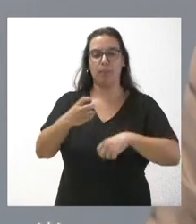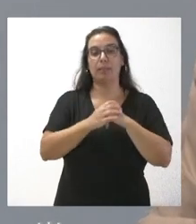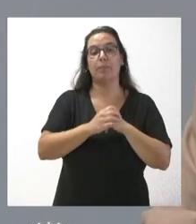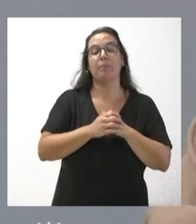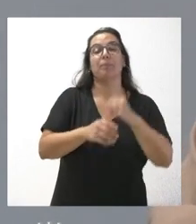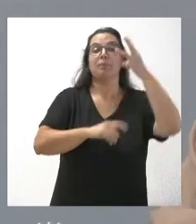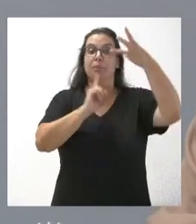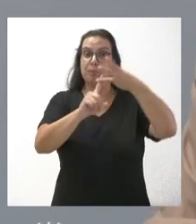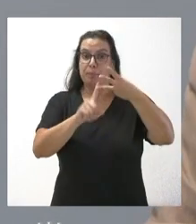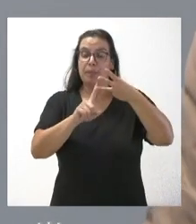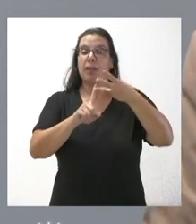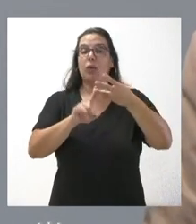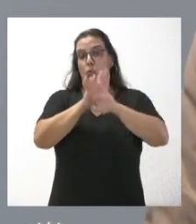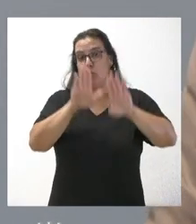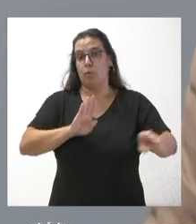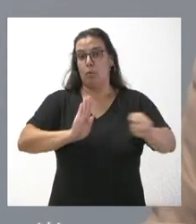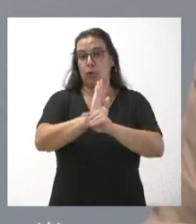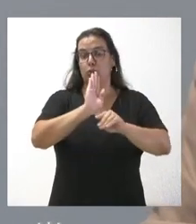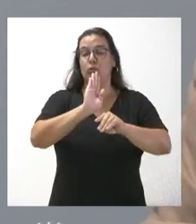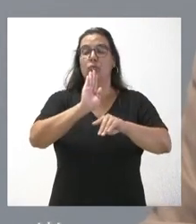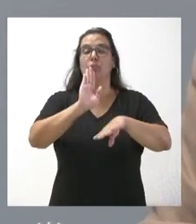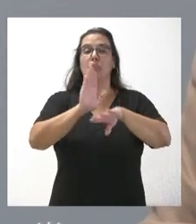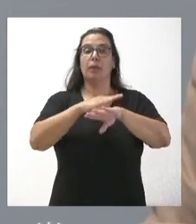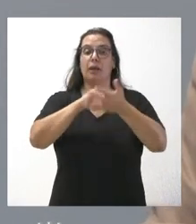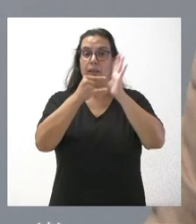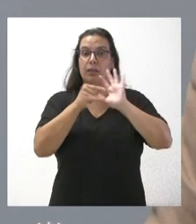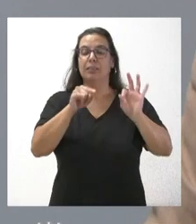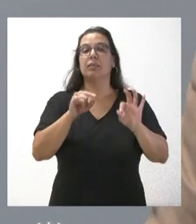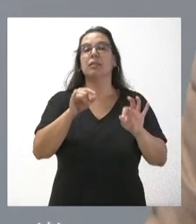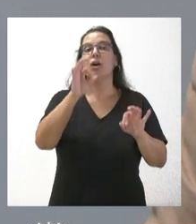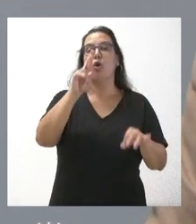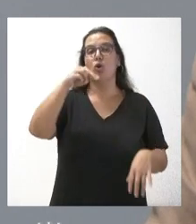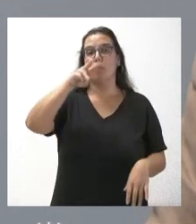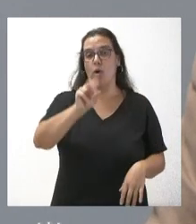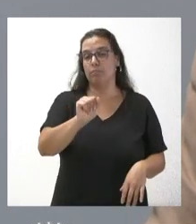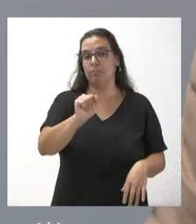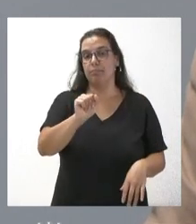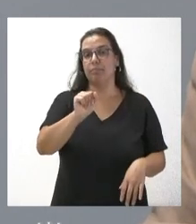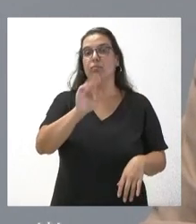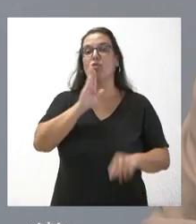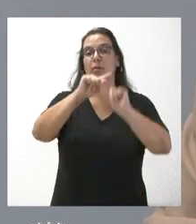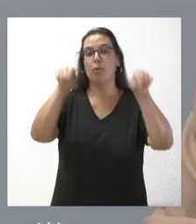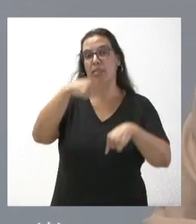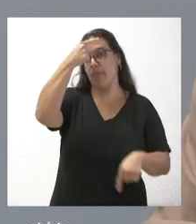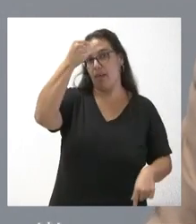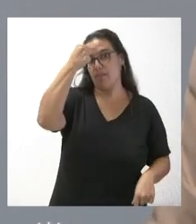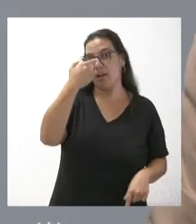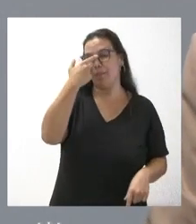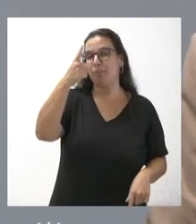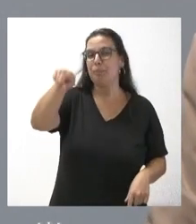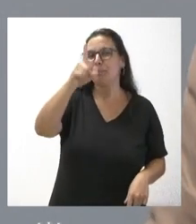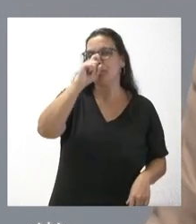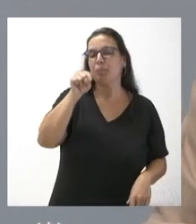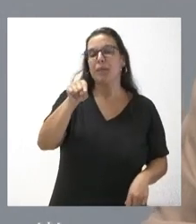proyectos de inversión empresariales que se apoyan en este Consejo de Gobierno es el de Ornua, en Ávila. Recordarán ustedes que